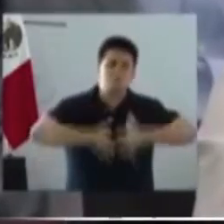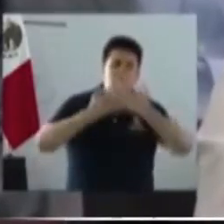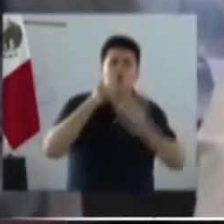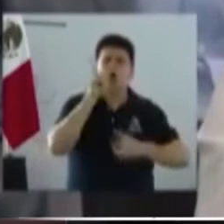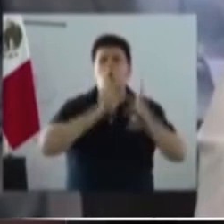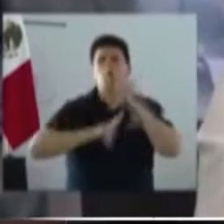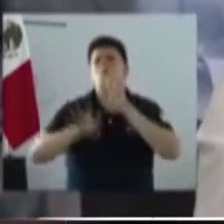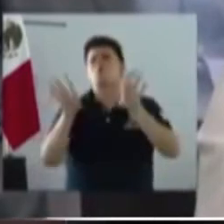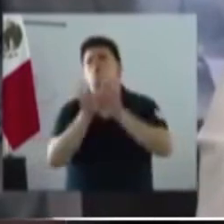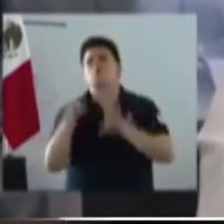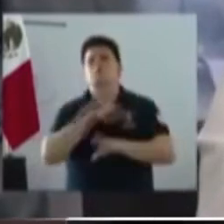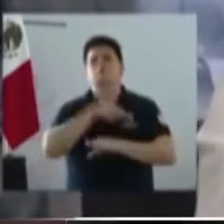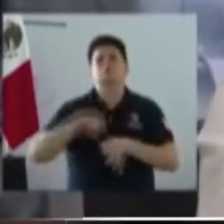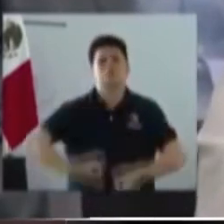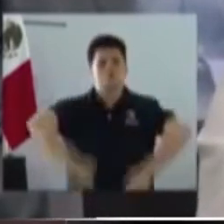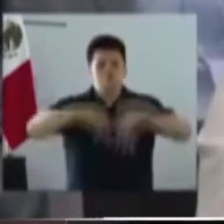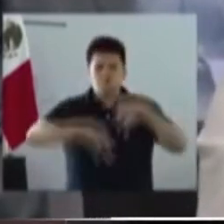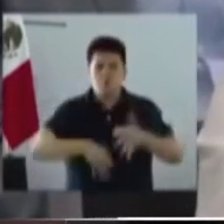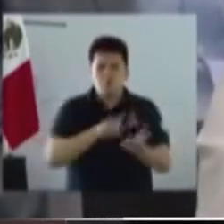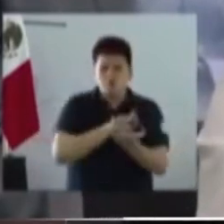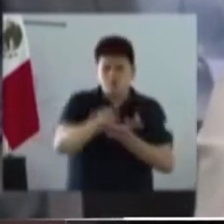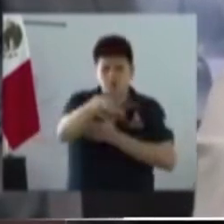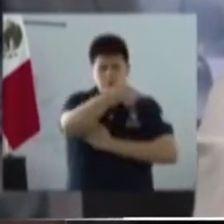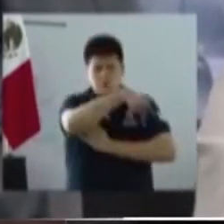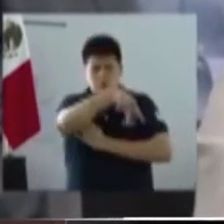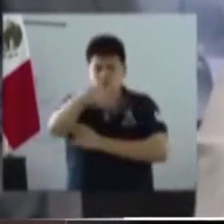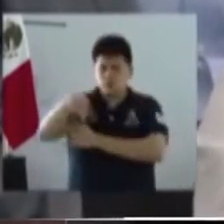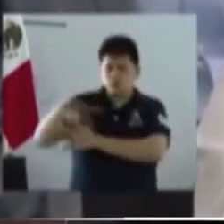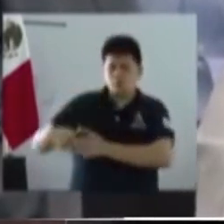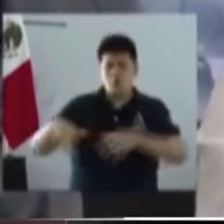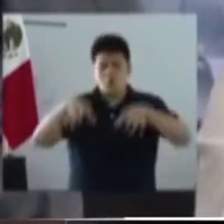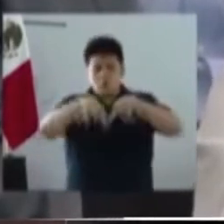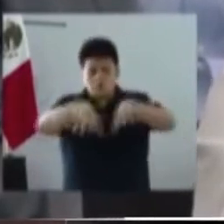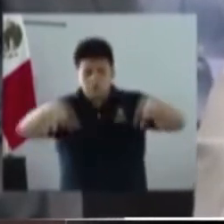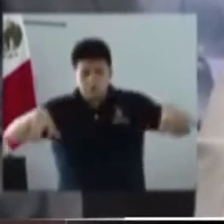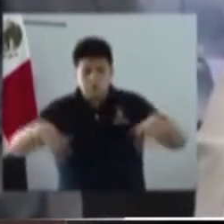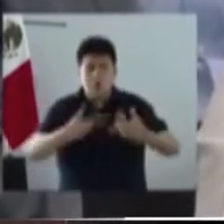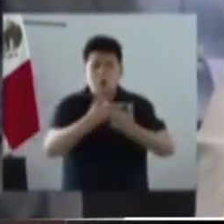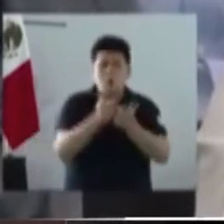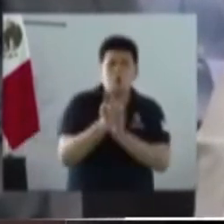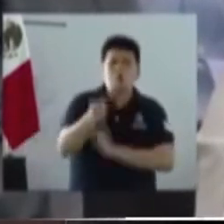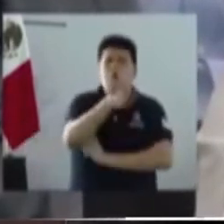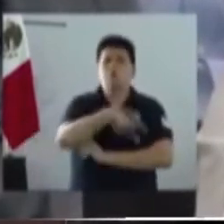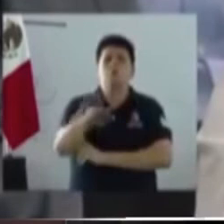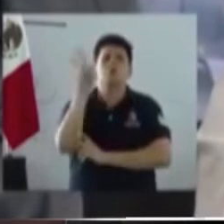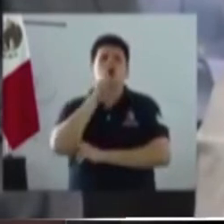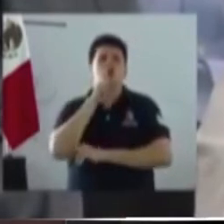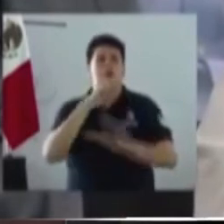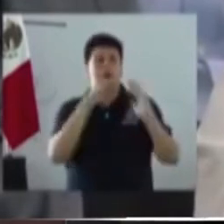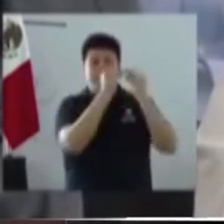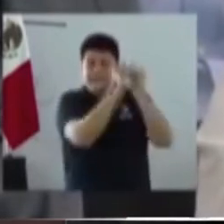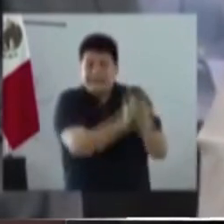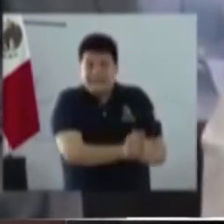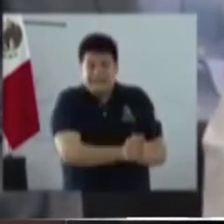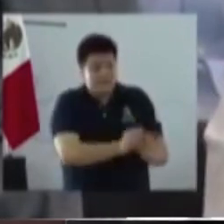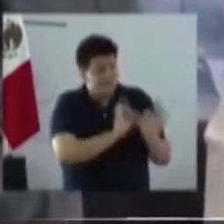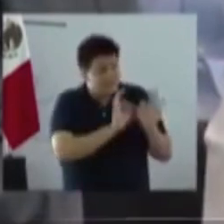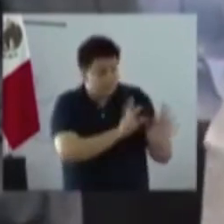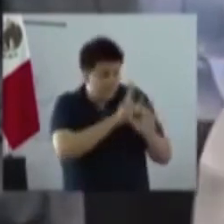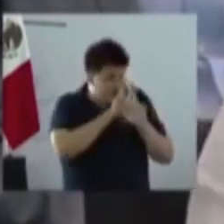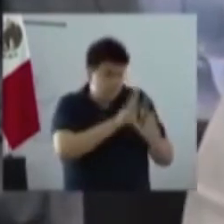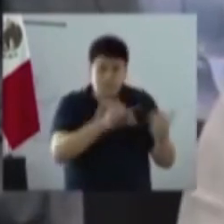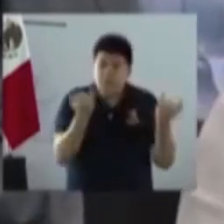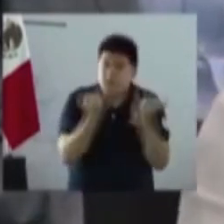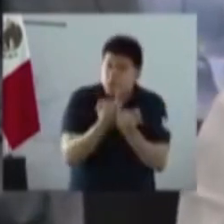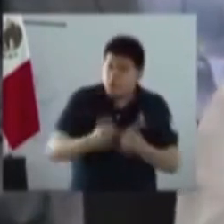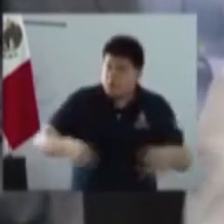que se garantice el derecho de estos grupos de riesgo de poder quedarse en su casa, pero que al mismo tiempo podamos ayudar